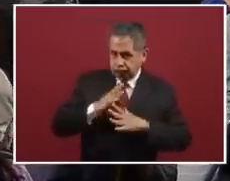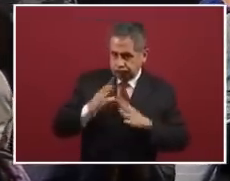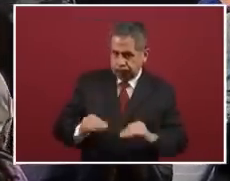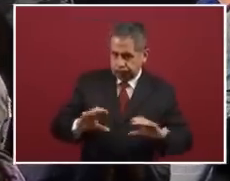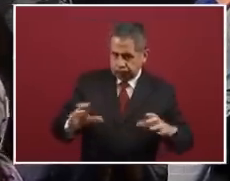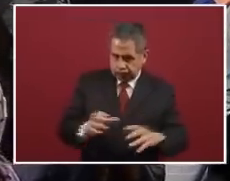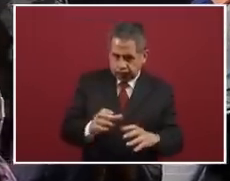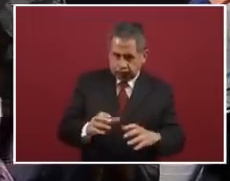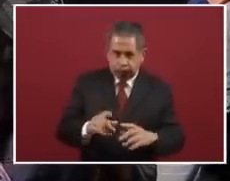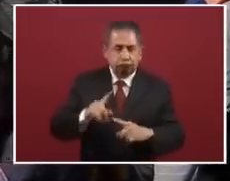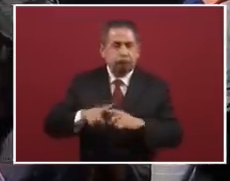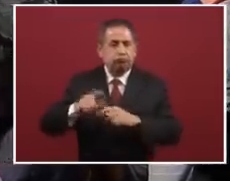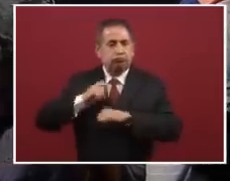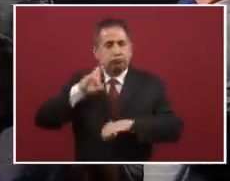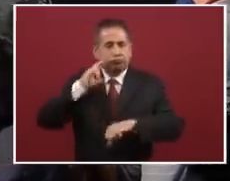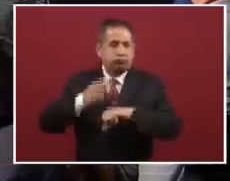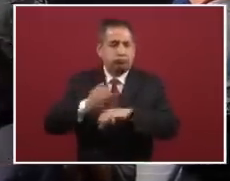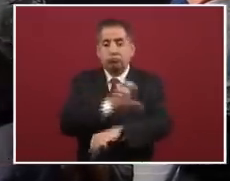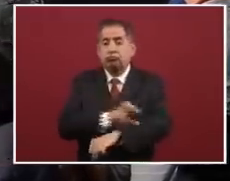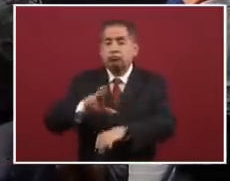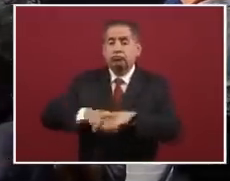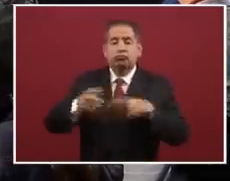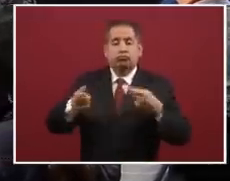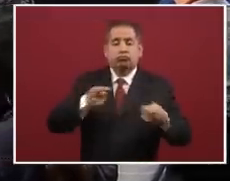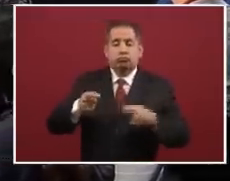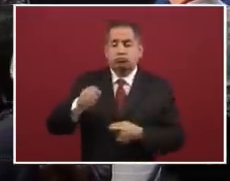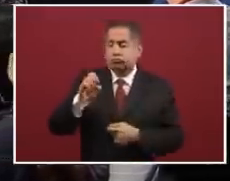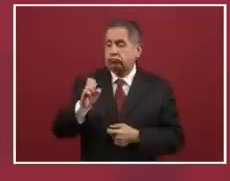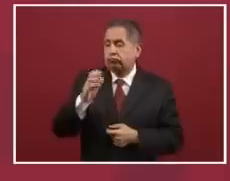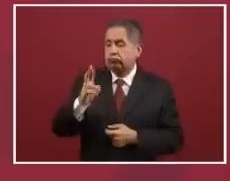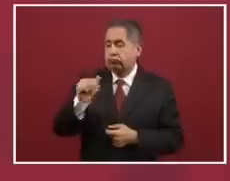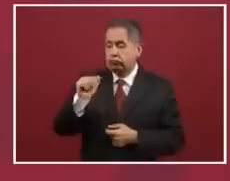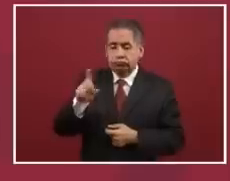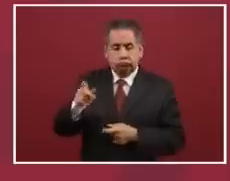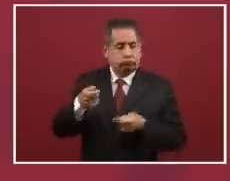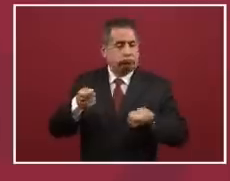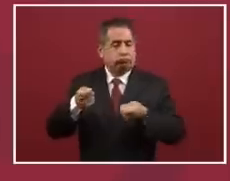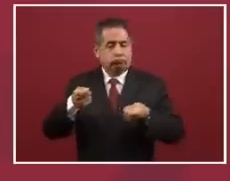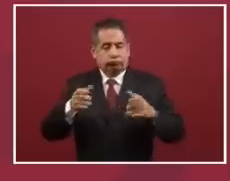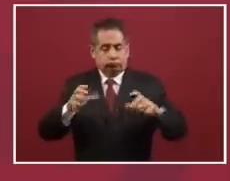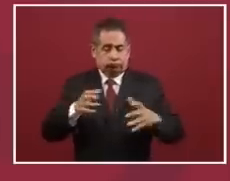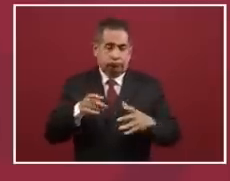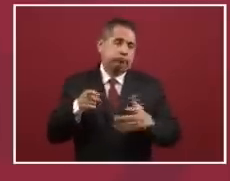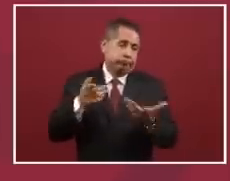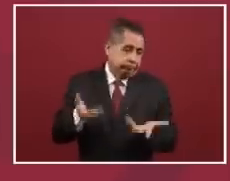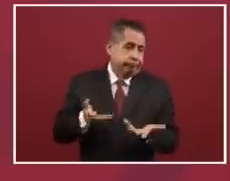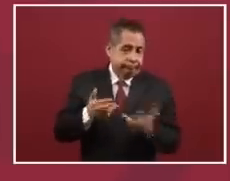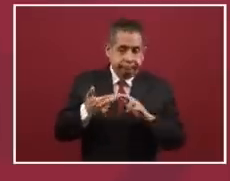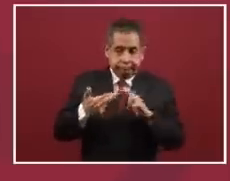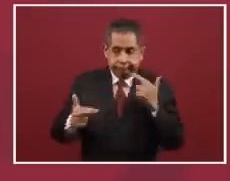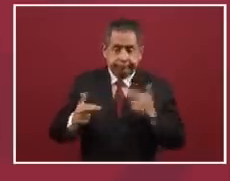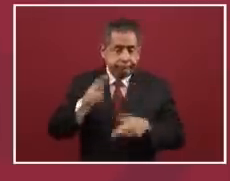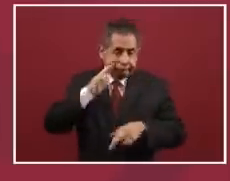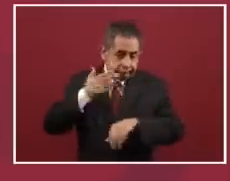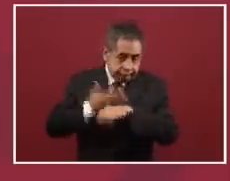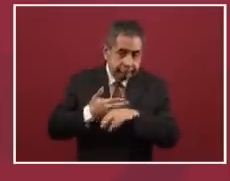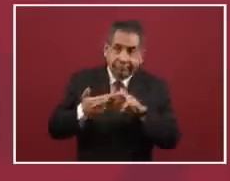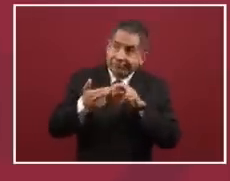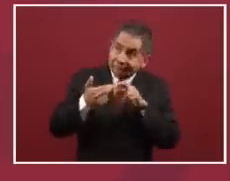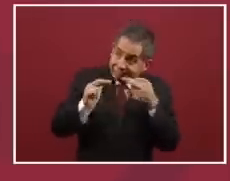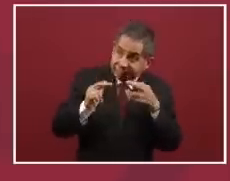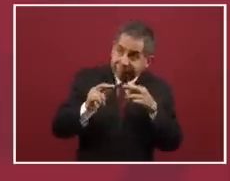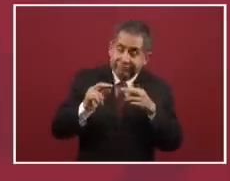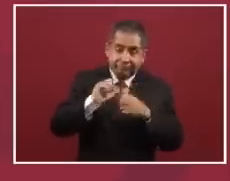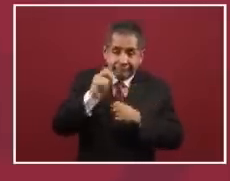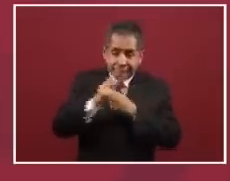quien coordina es Marcelo Ebrard, secretario de Relaciones Exteriores, porque a él le corresponde esta función. De